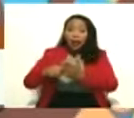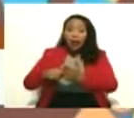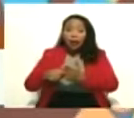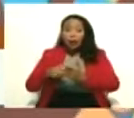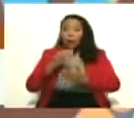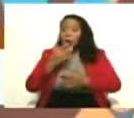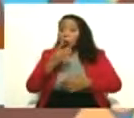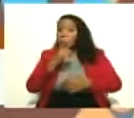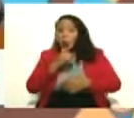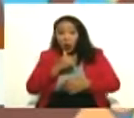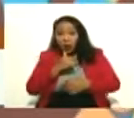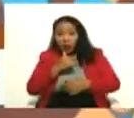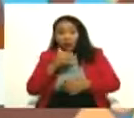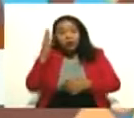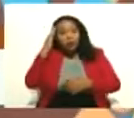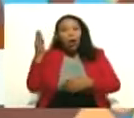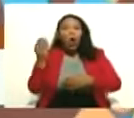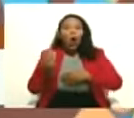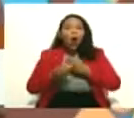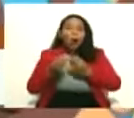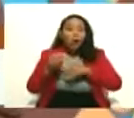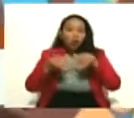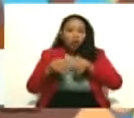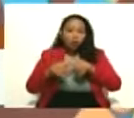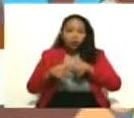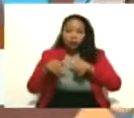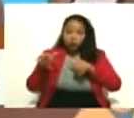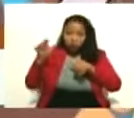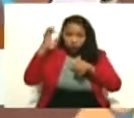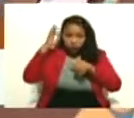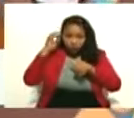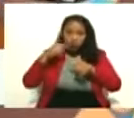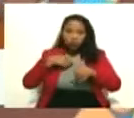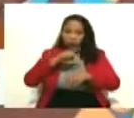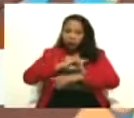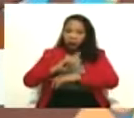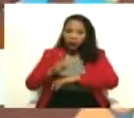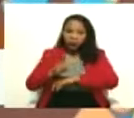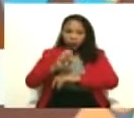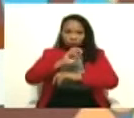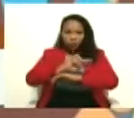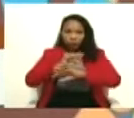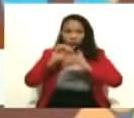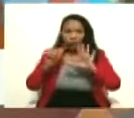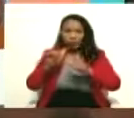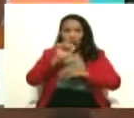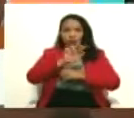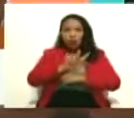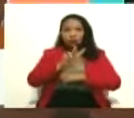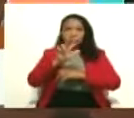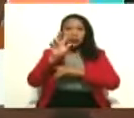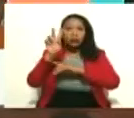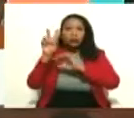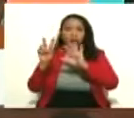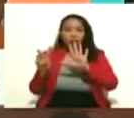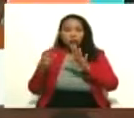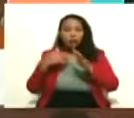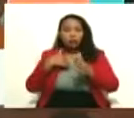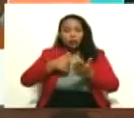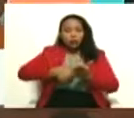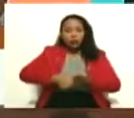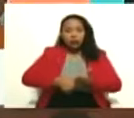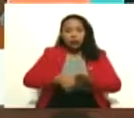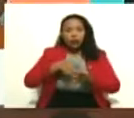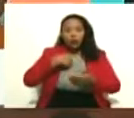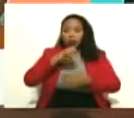tenga. Y sepan dónde van a votar. Mientras Génesis hablaba, yo mandaba al 2637 mi número de cédula. Lo